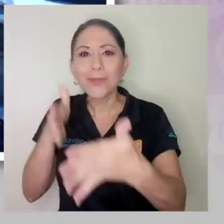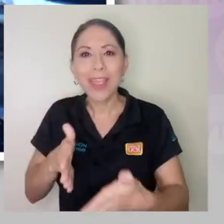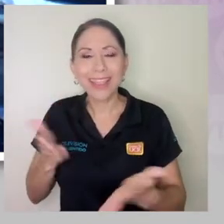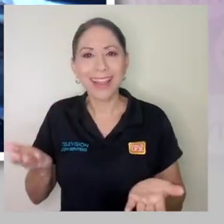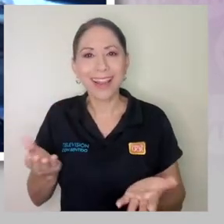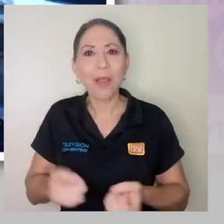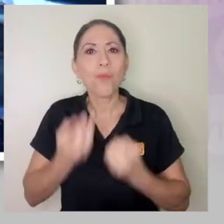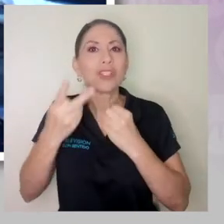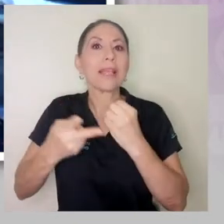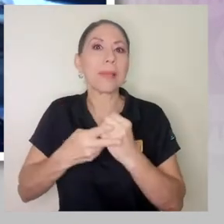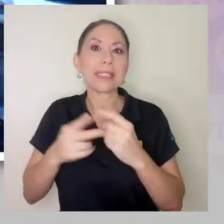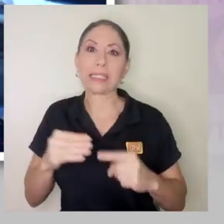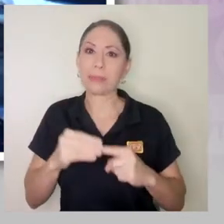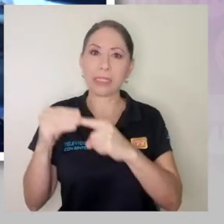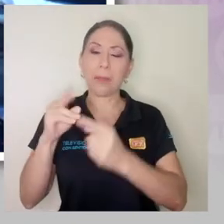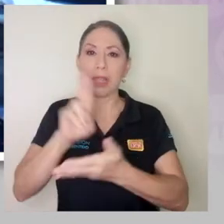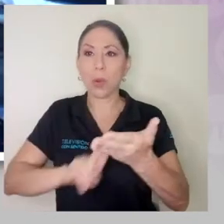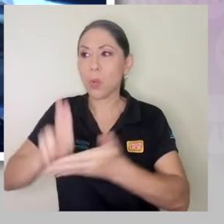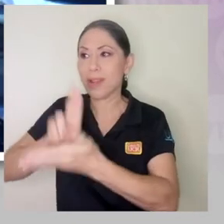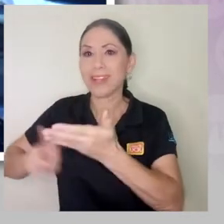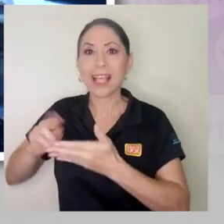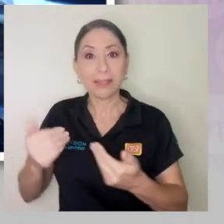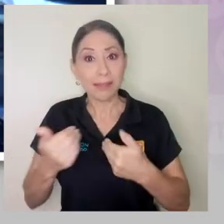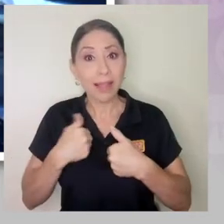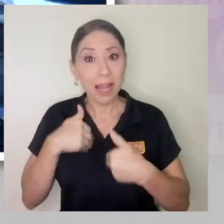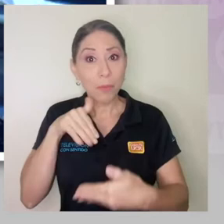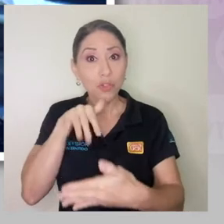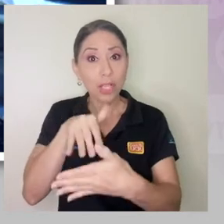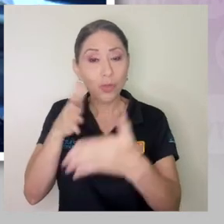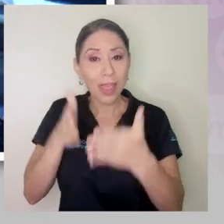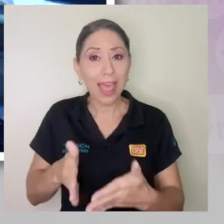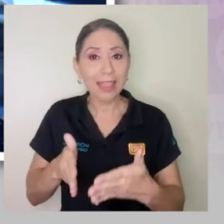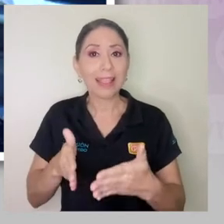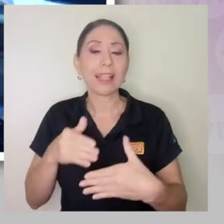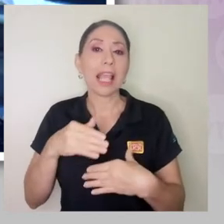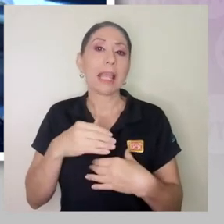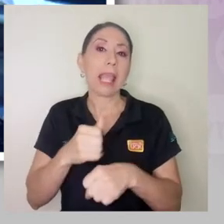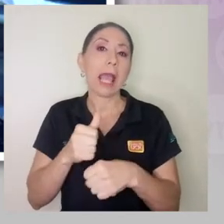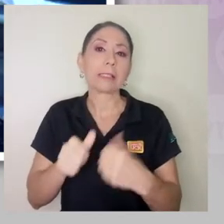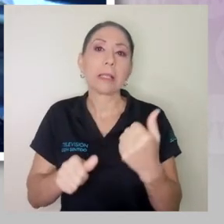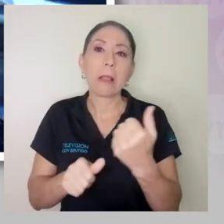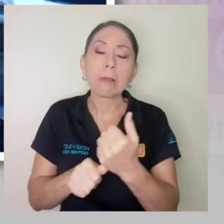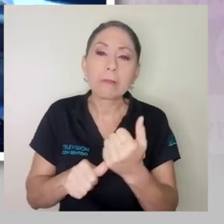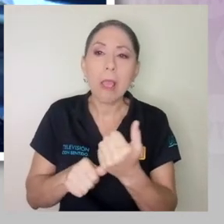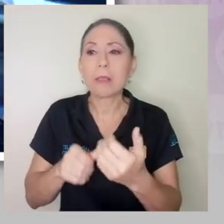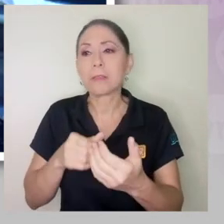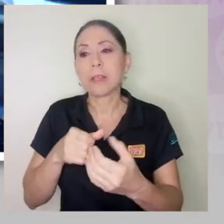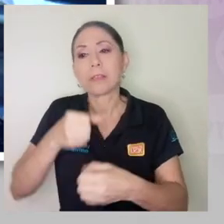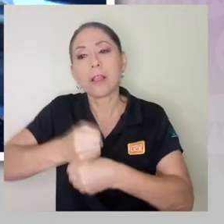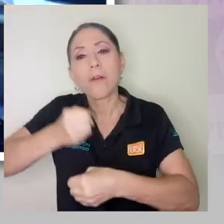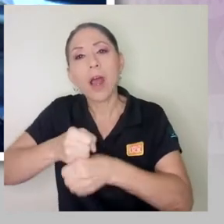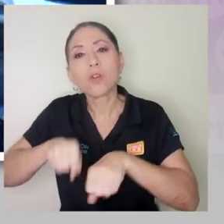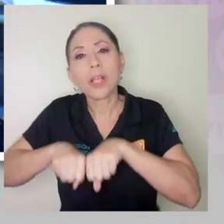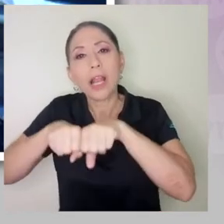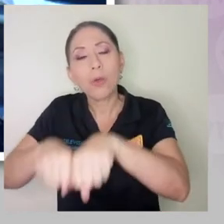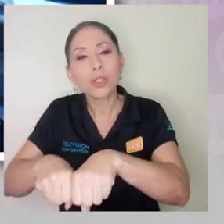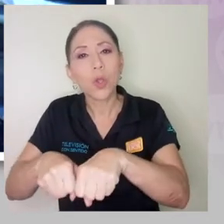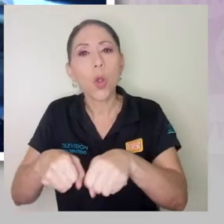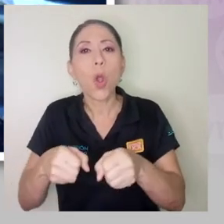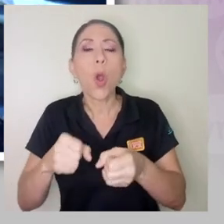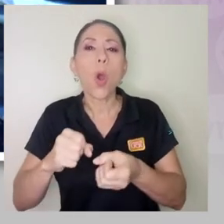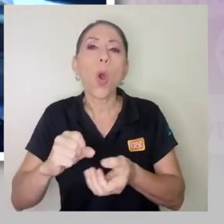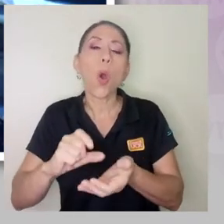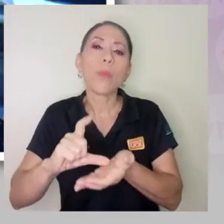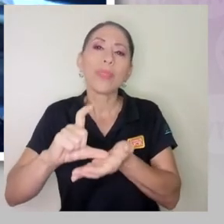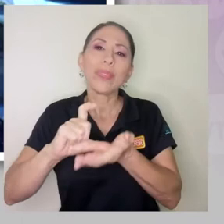las universidades, tenemos estudiantes que mediante asistencia o trabajos de graduación o tesis empiezan a involucrarse en la temática,